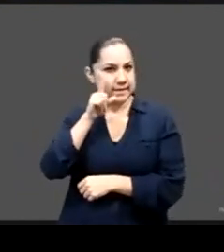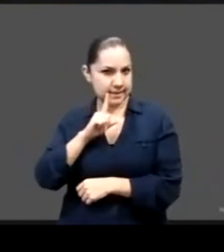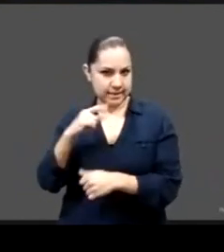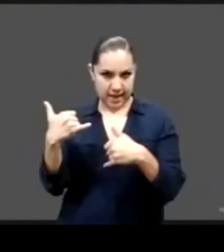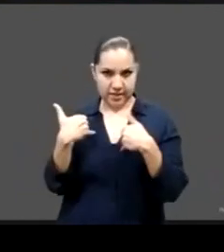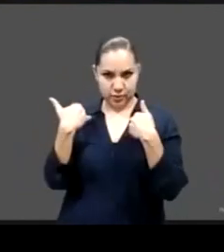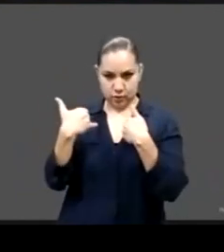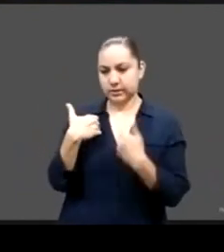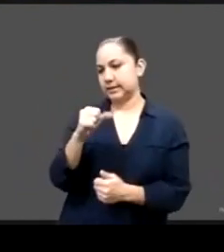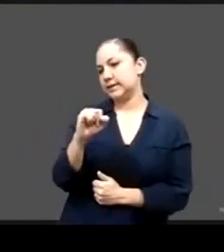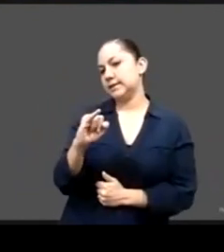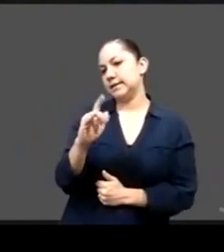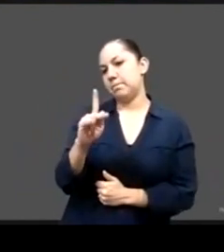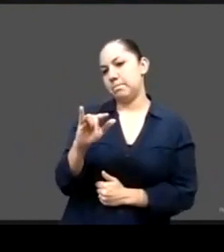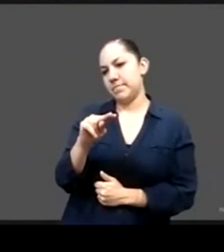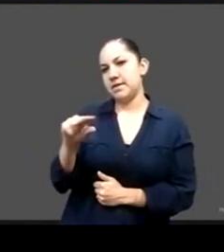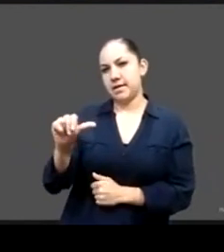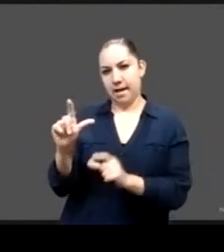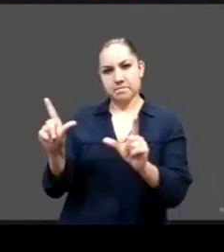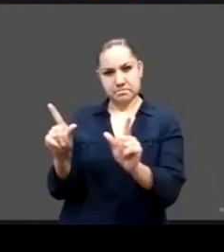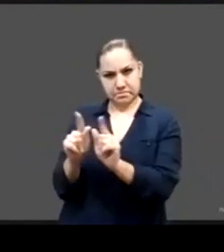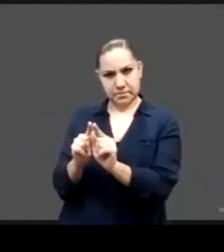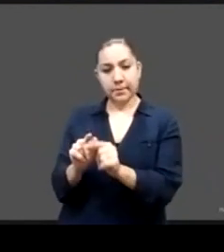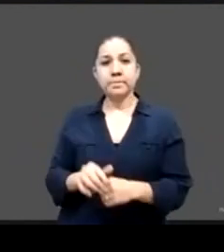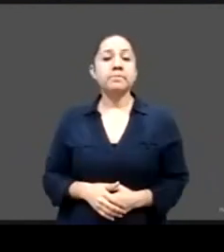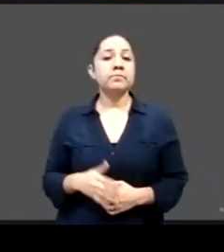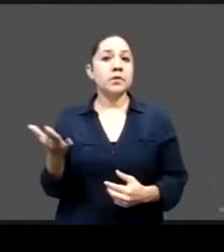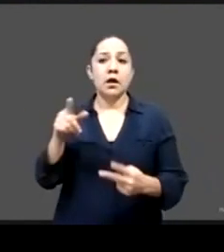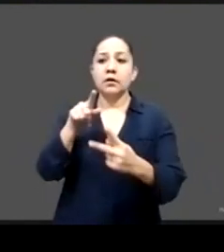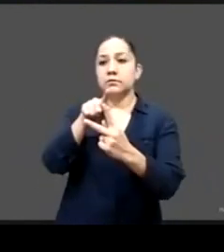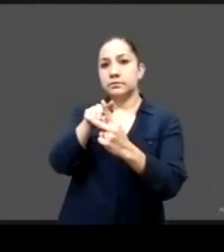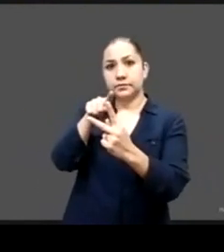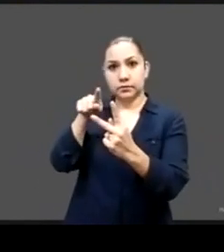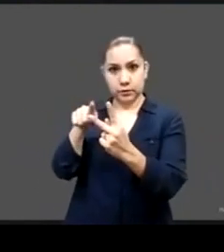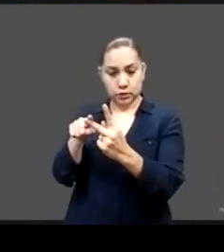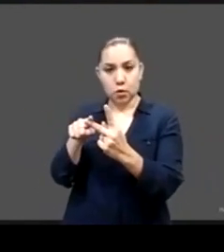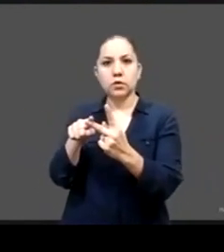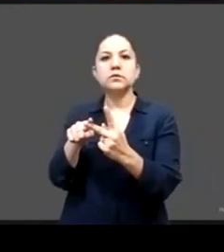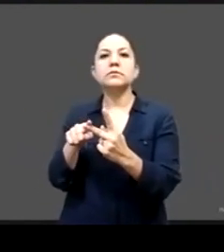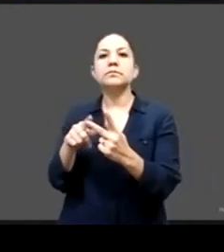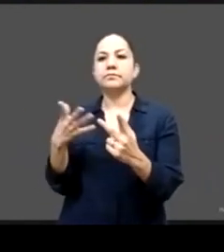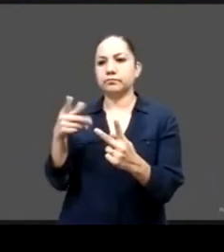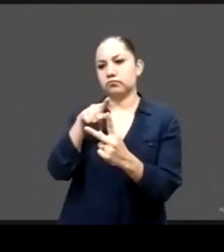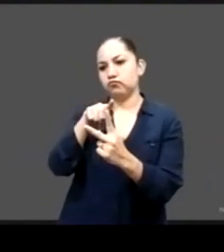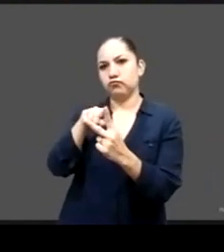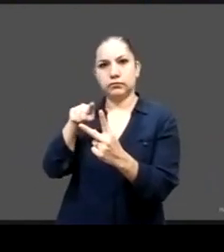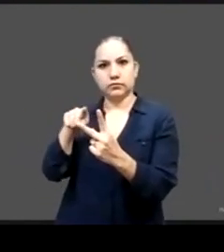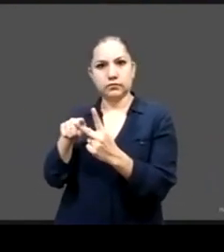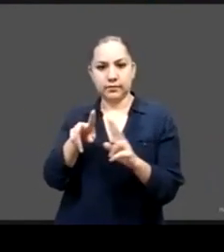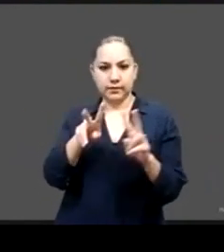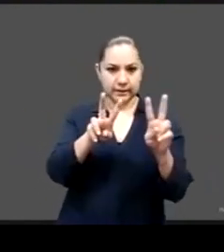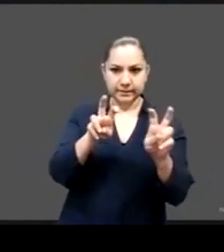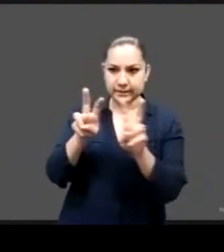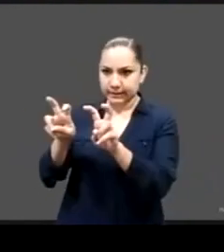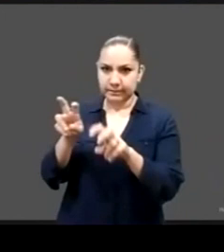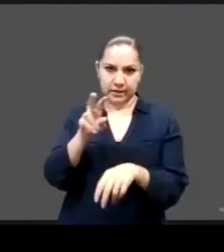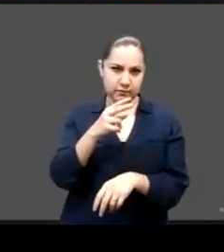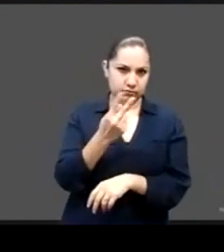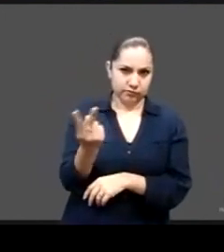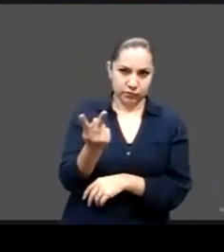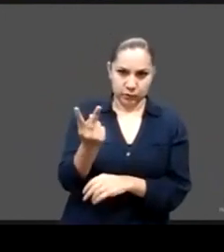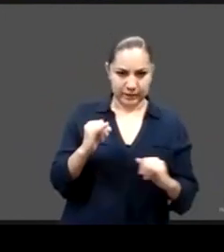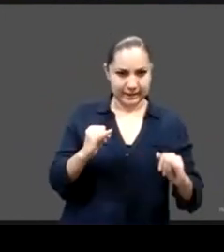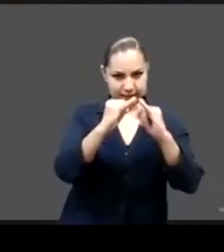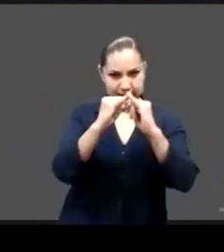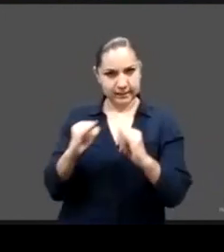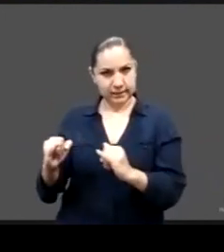y que de alguna manera ambas instituciones, ambas franjas institucionales, desde el lado público,